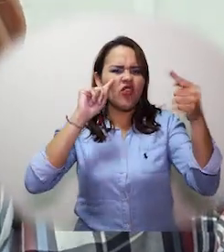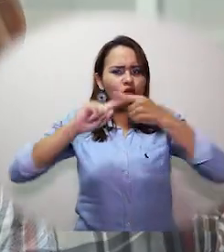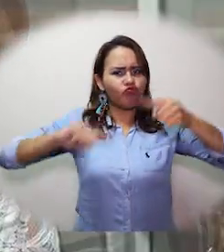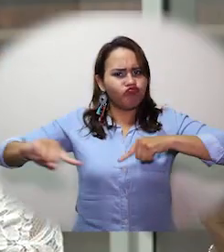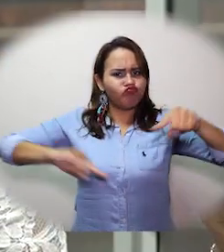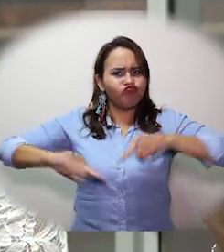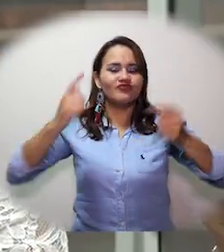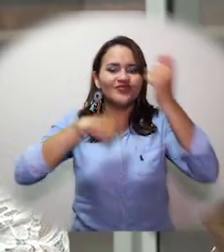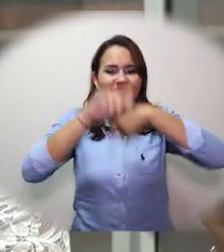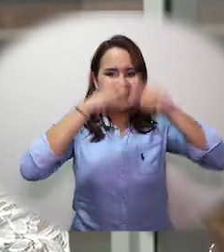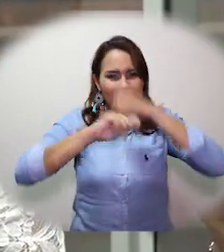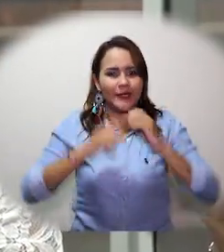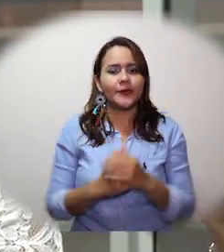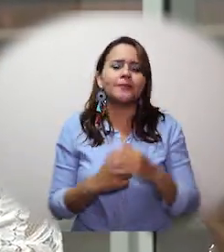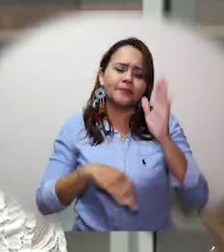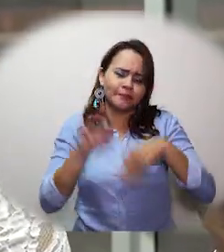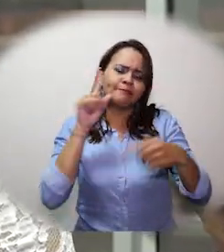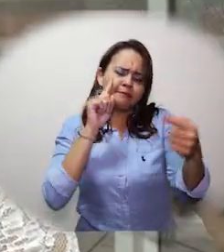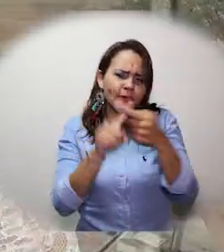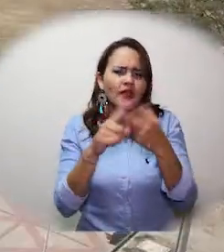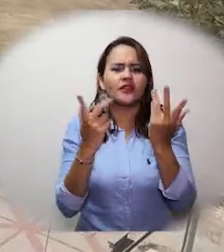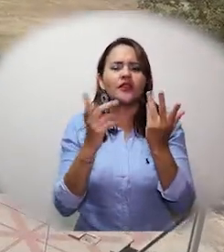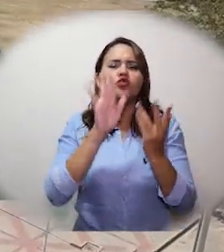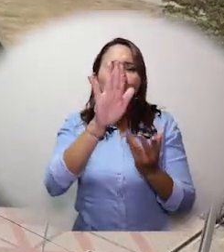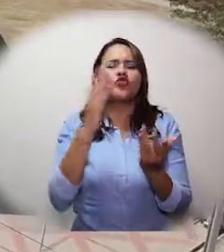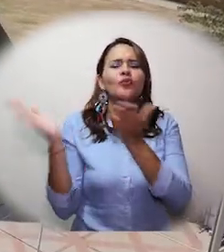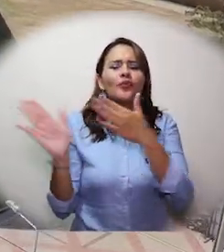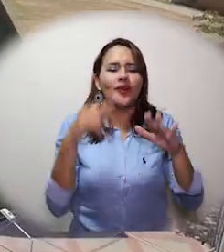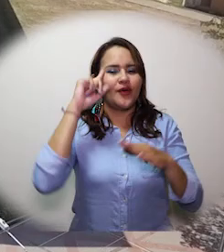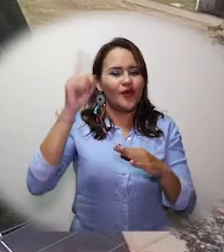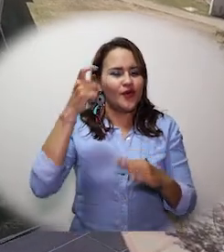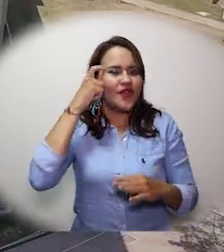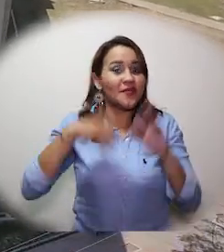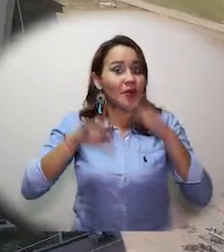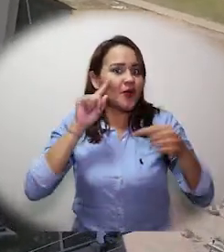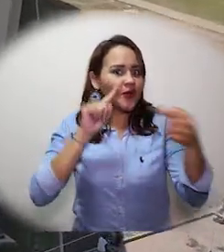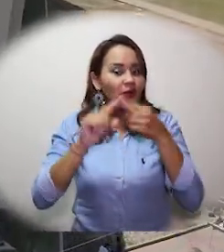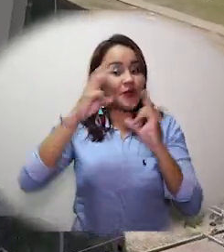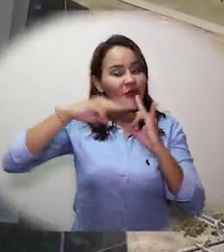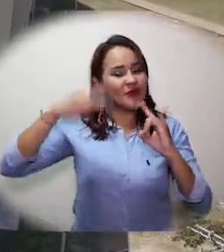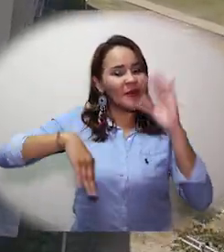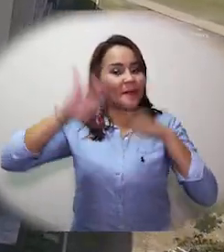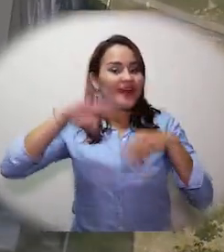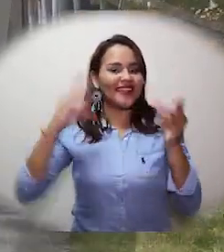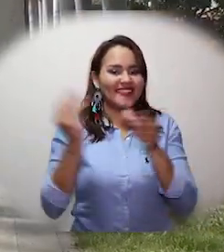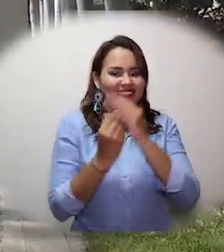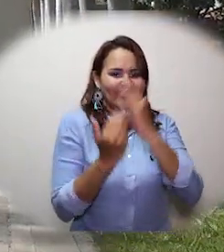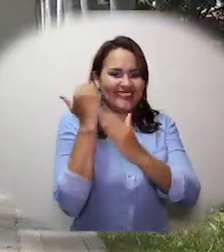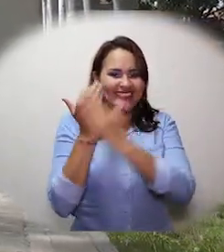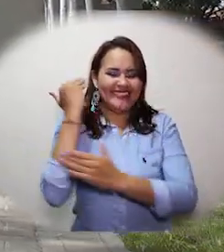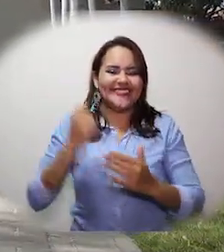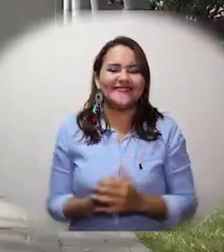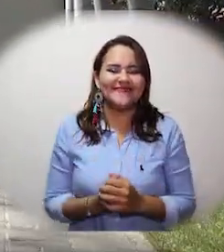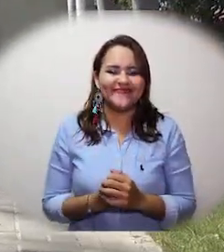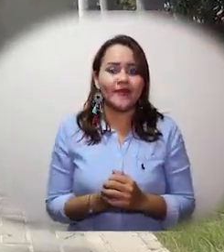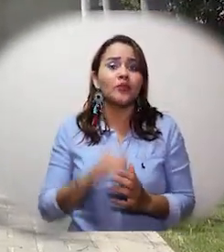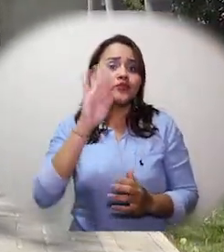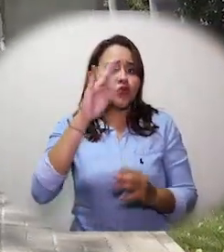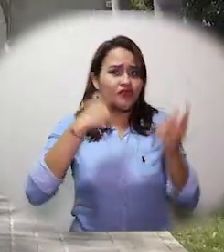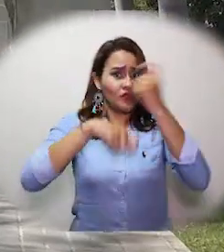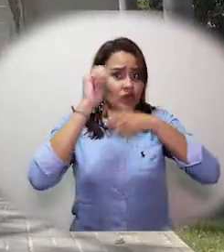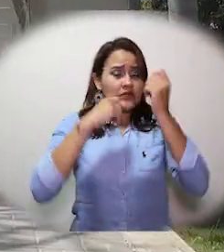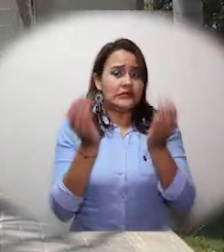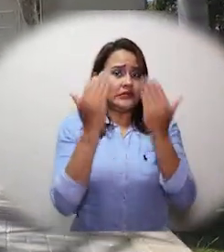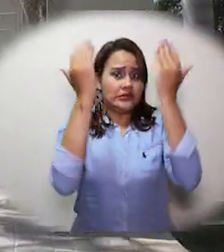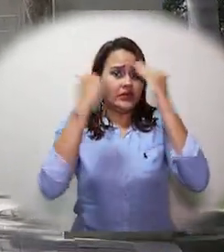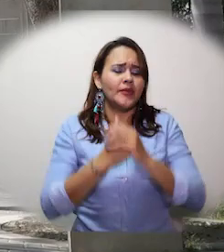mercadeo, una de las innovadoras apuestas posgraduales del plan de gobierno por una universidad más incluyente e innovadora. El marketing